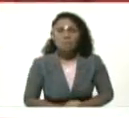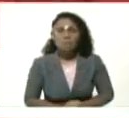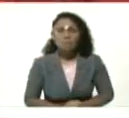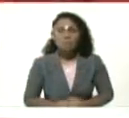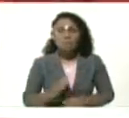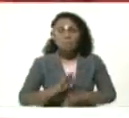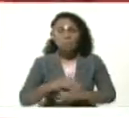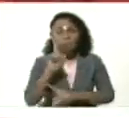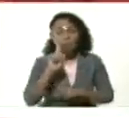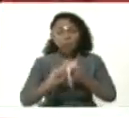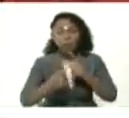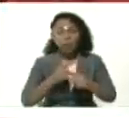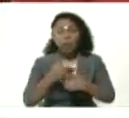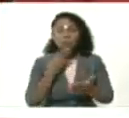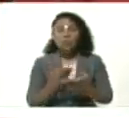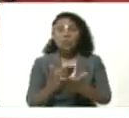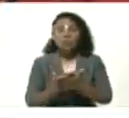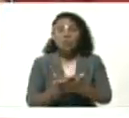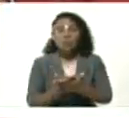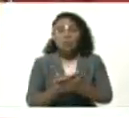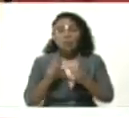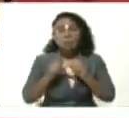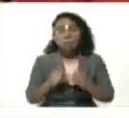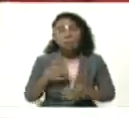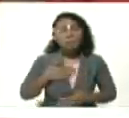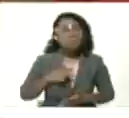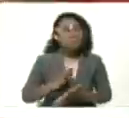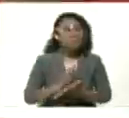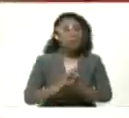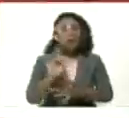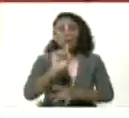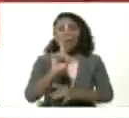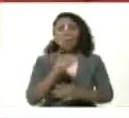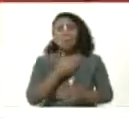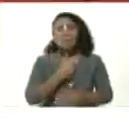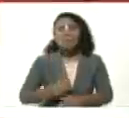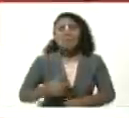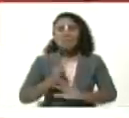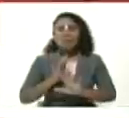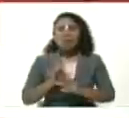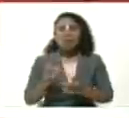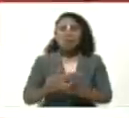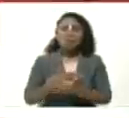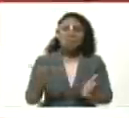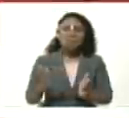Porque una cosa es solicitarlo y quedarme tranquilo, no, el presidente ha cedido.